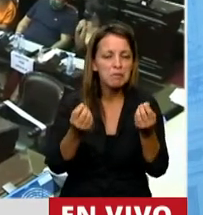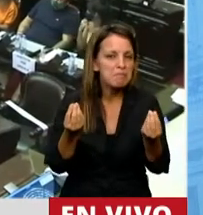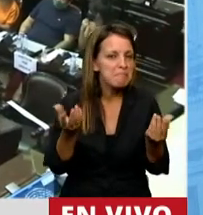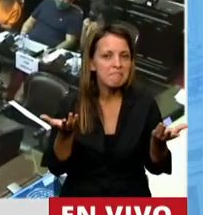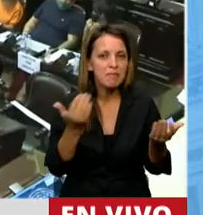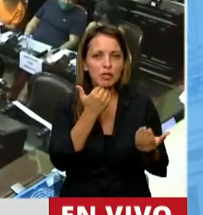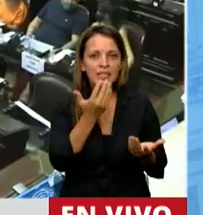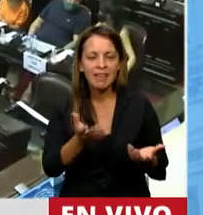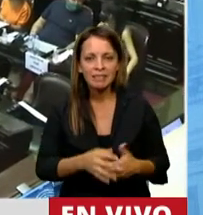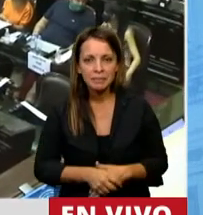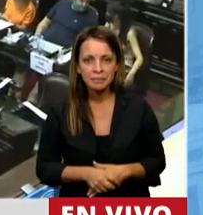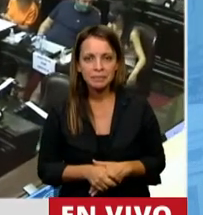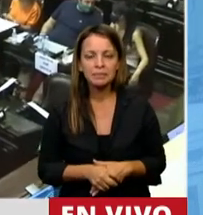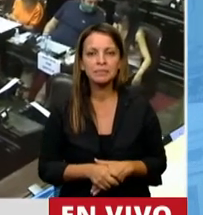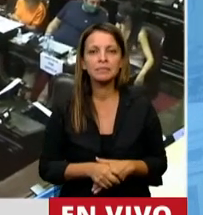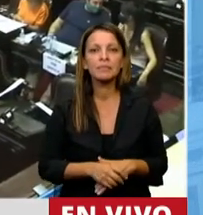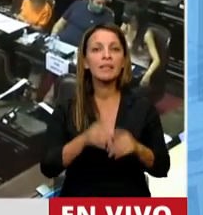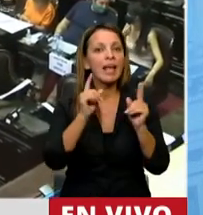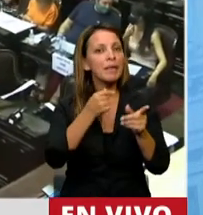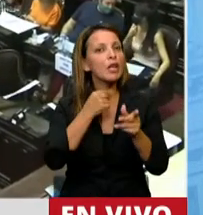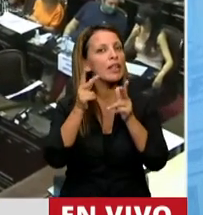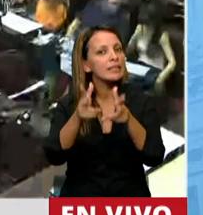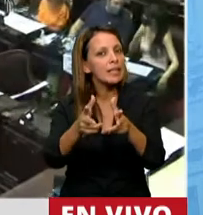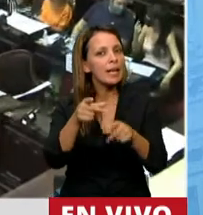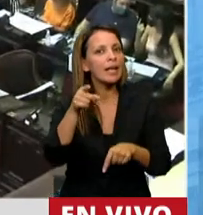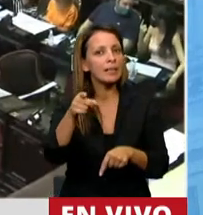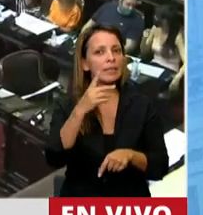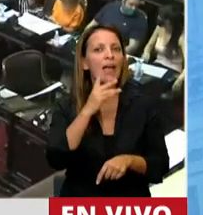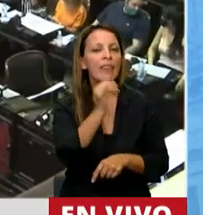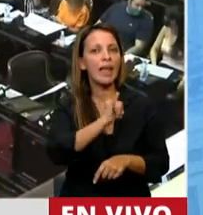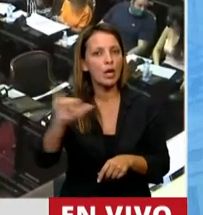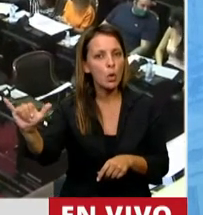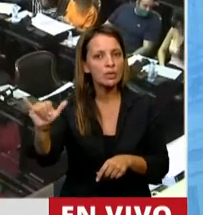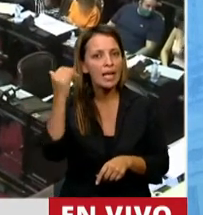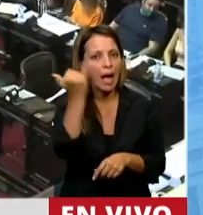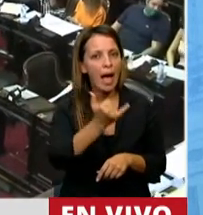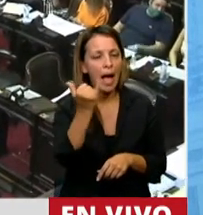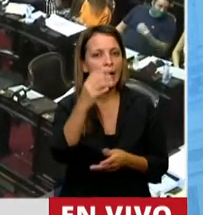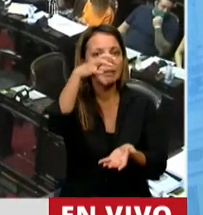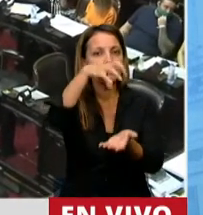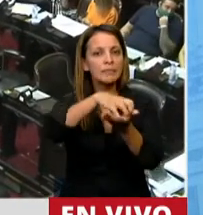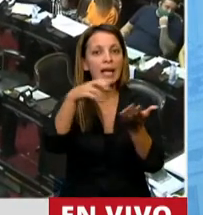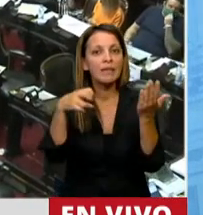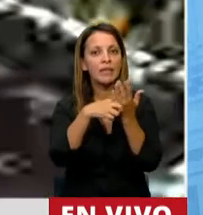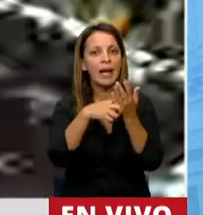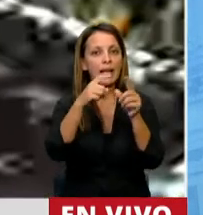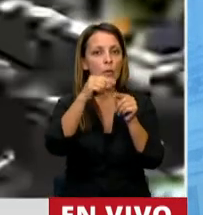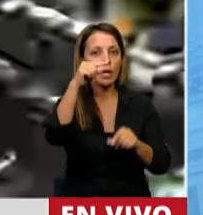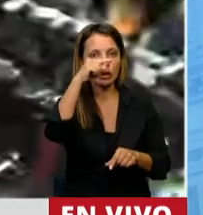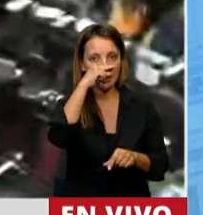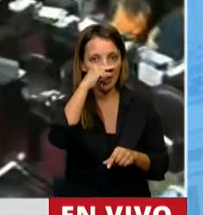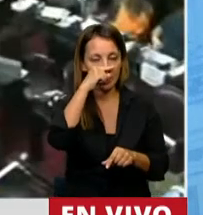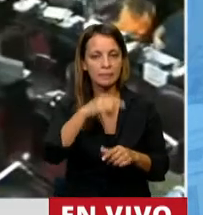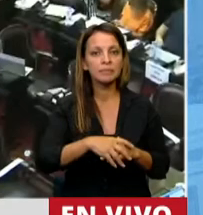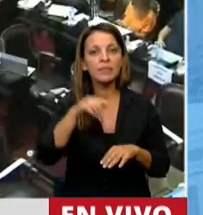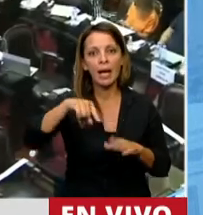Y además decirle que tiene una denuncia en la Fiscalía Federal número 7 de